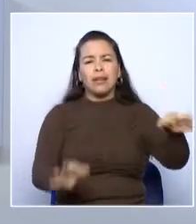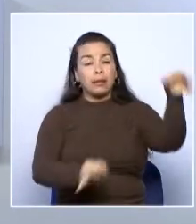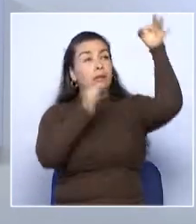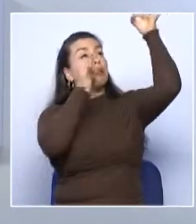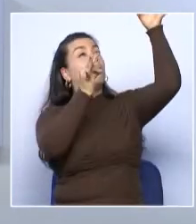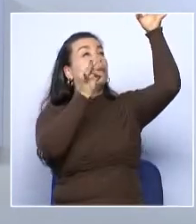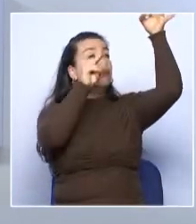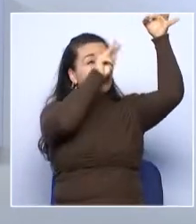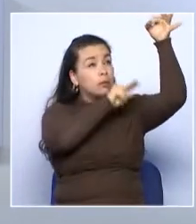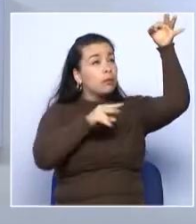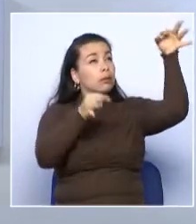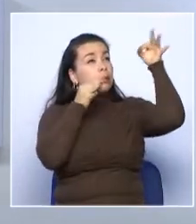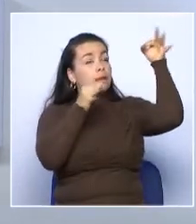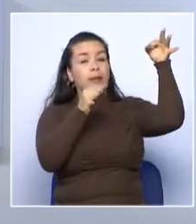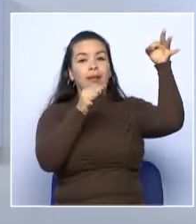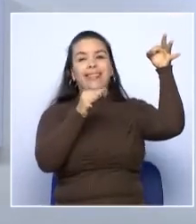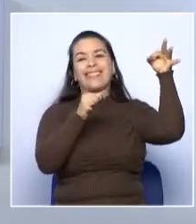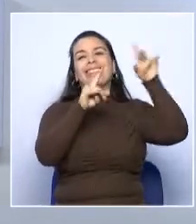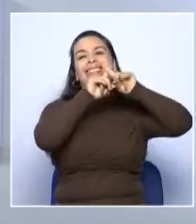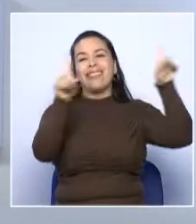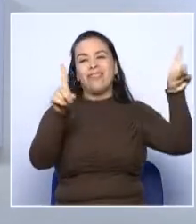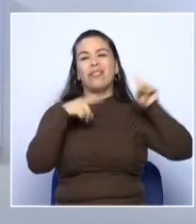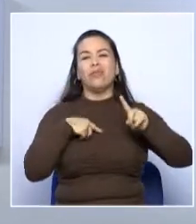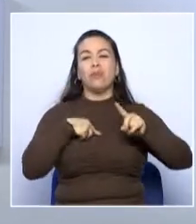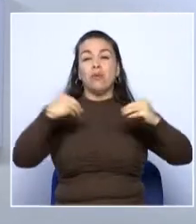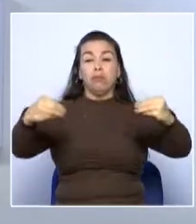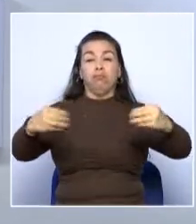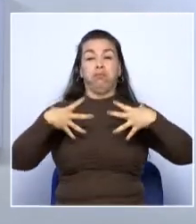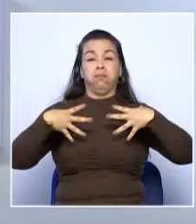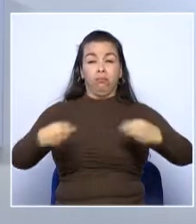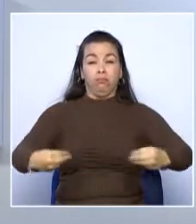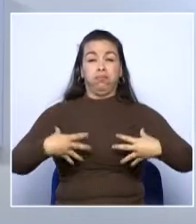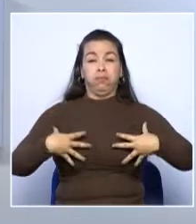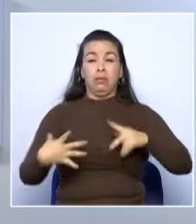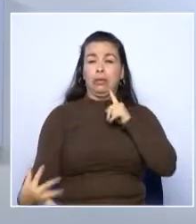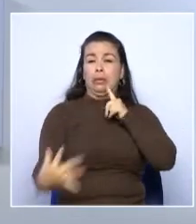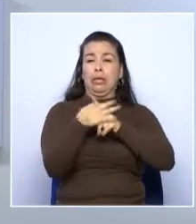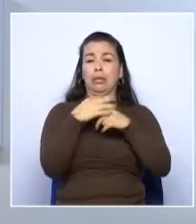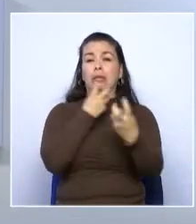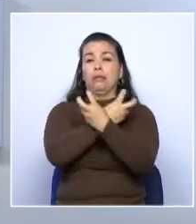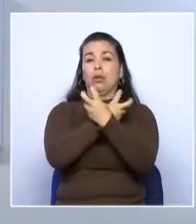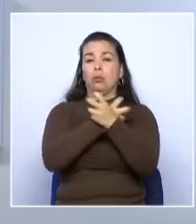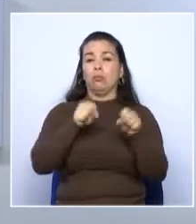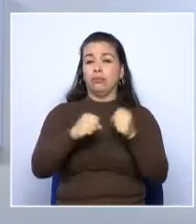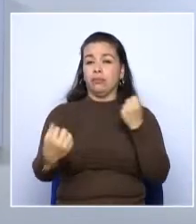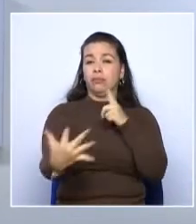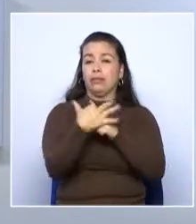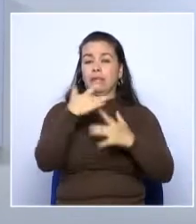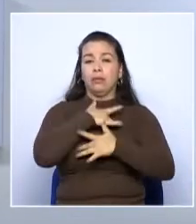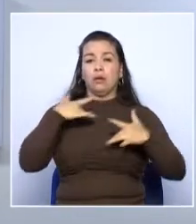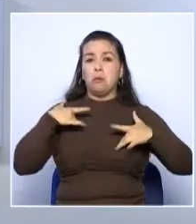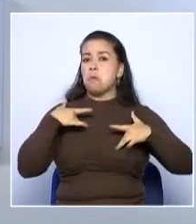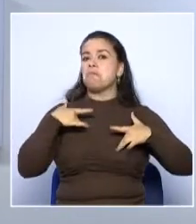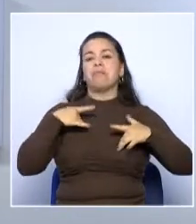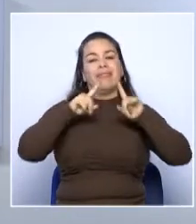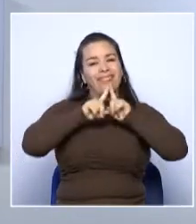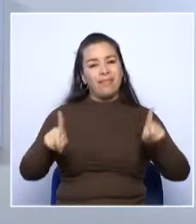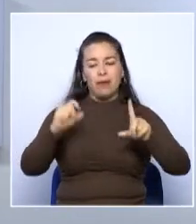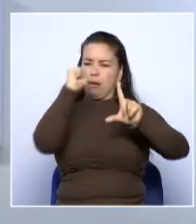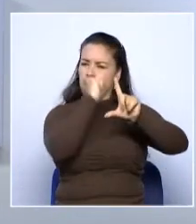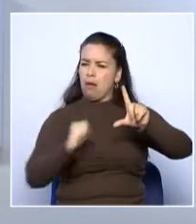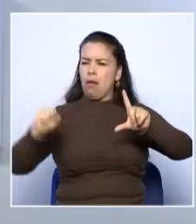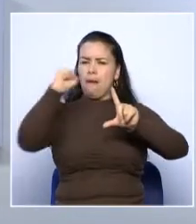pasado, que tiene radiaciones ionizantes y pueden generar efectos deleterios en la salud. La ecografía no. Muchas